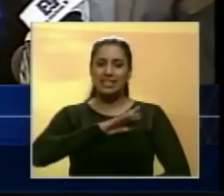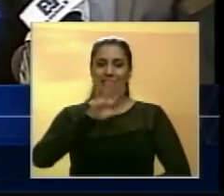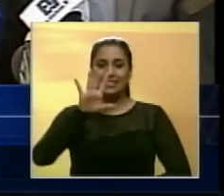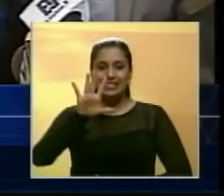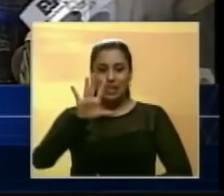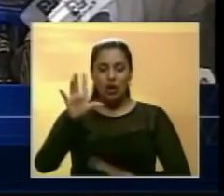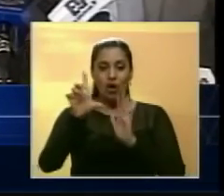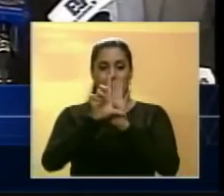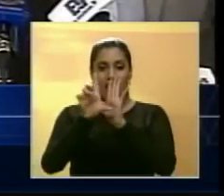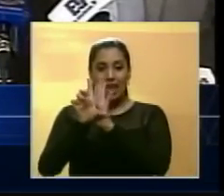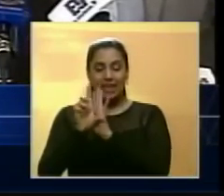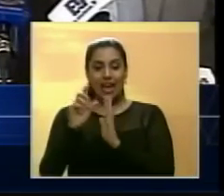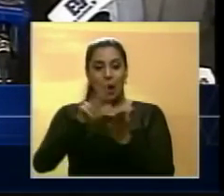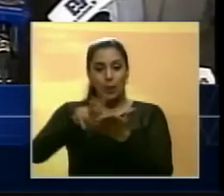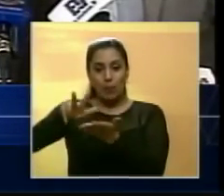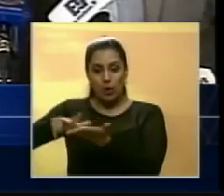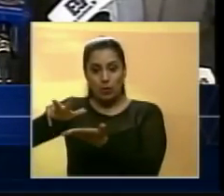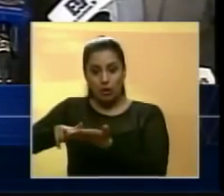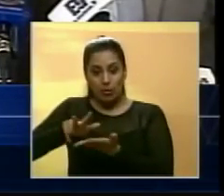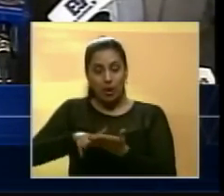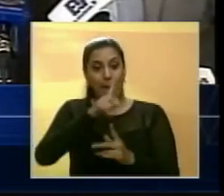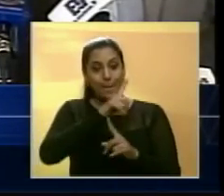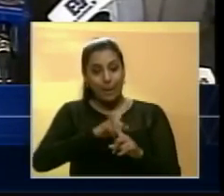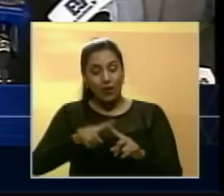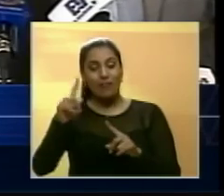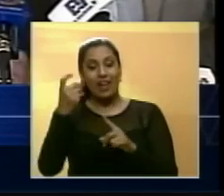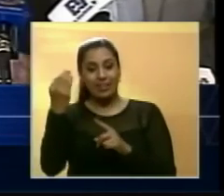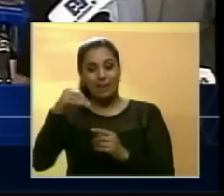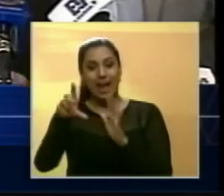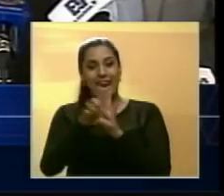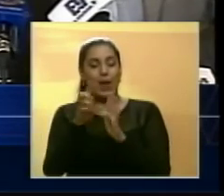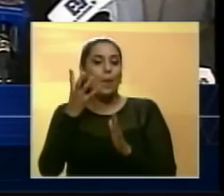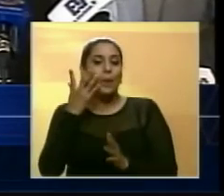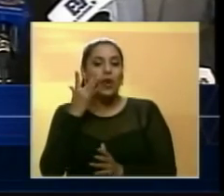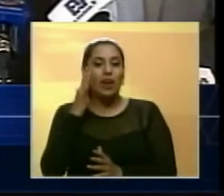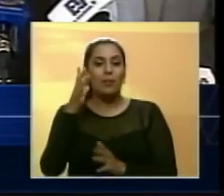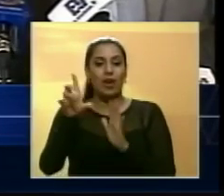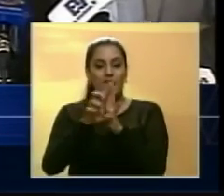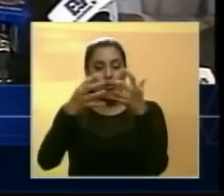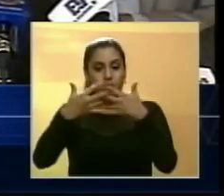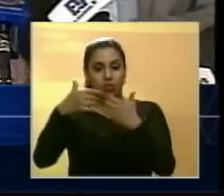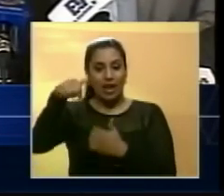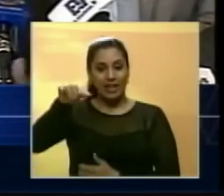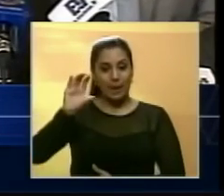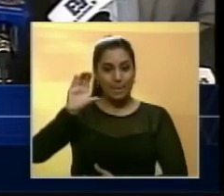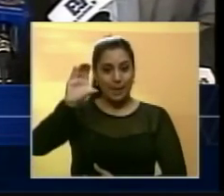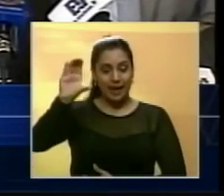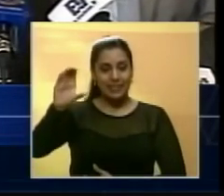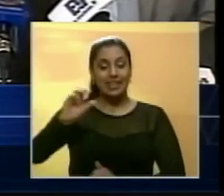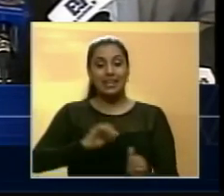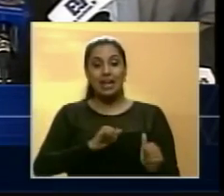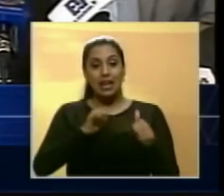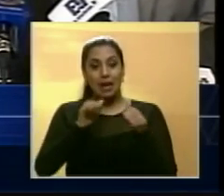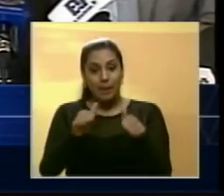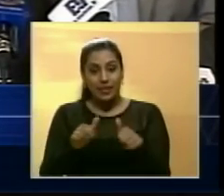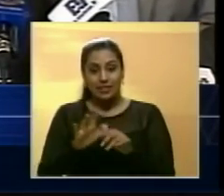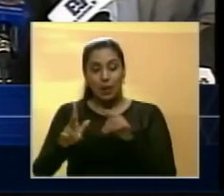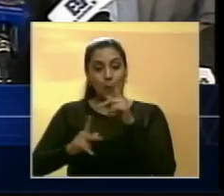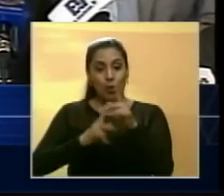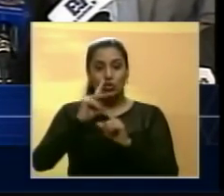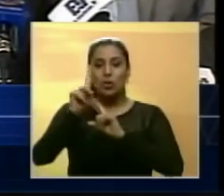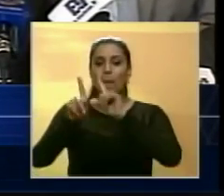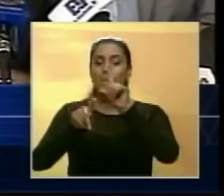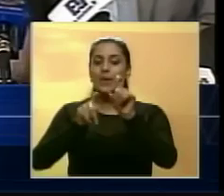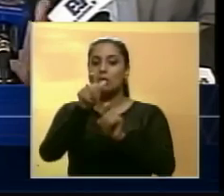5 leyes aprobadas y hay otro conjunto de leyes que están en camino, como la Ley de Producción Nacional, que ya comenzó su proceso de